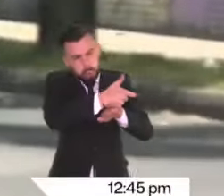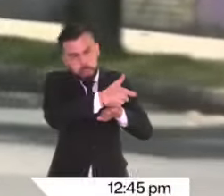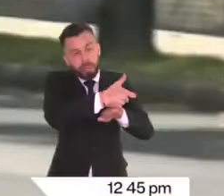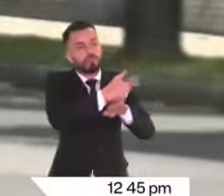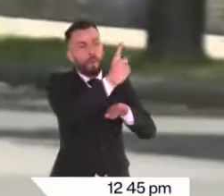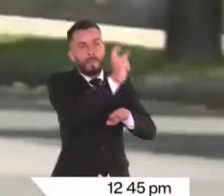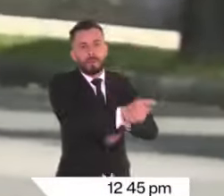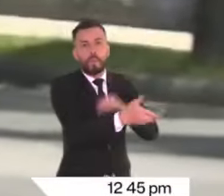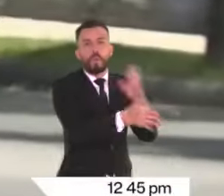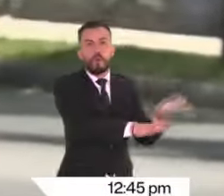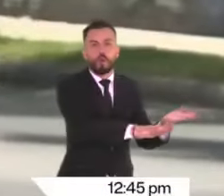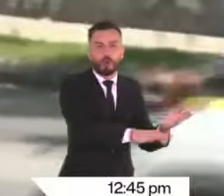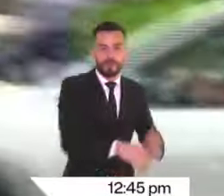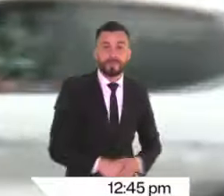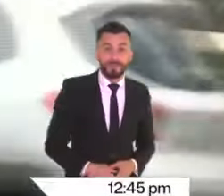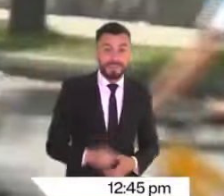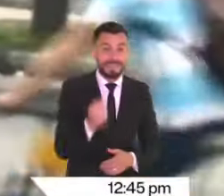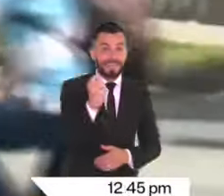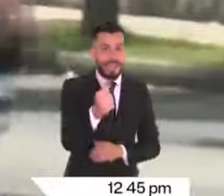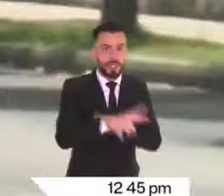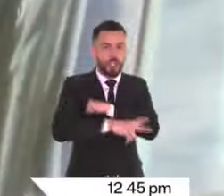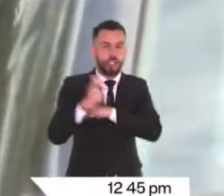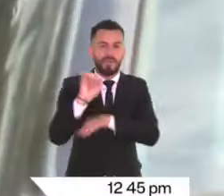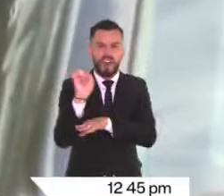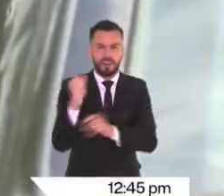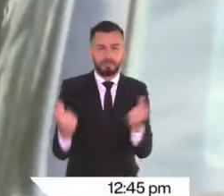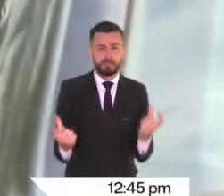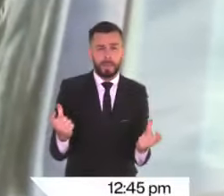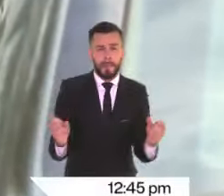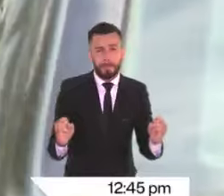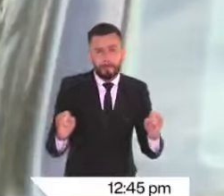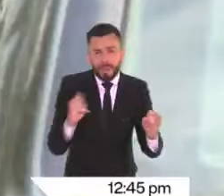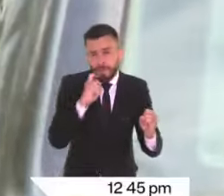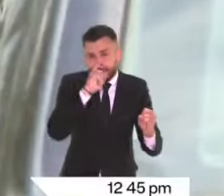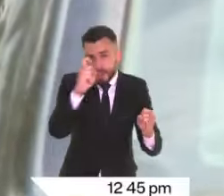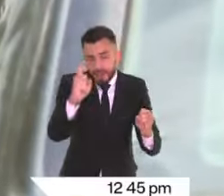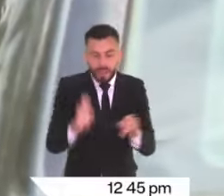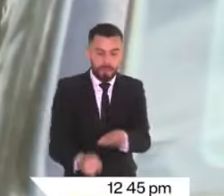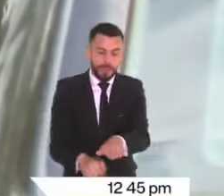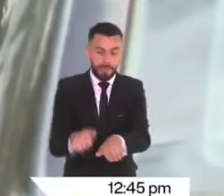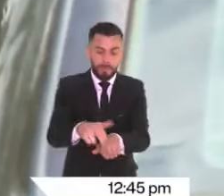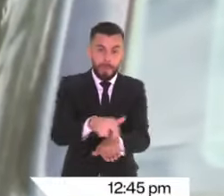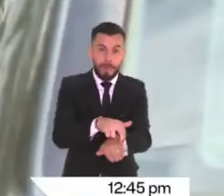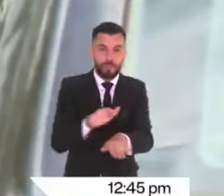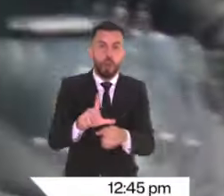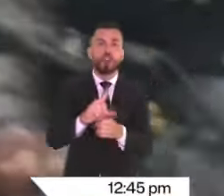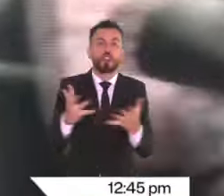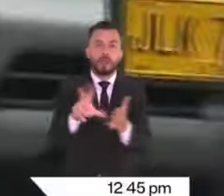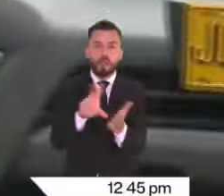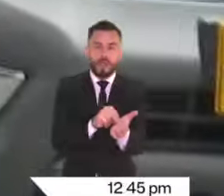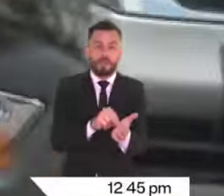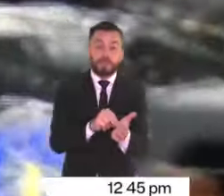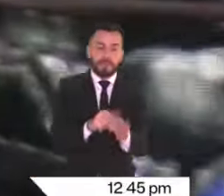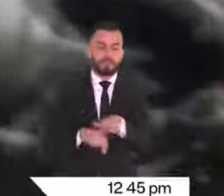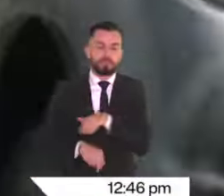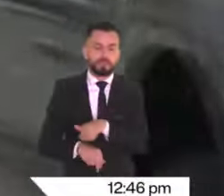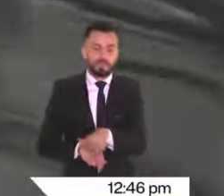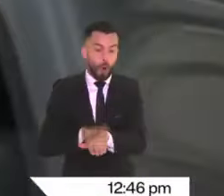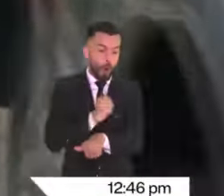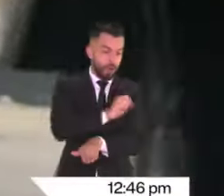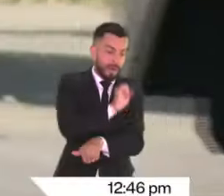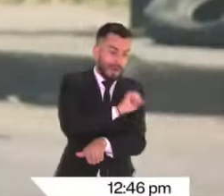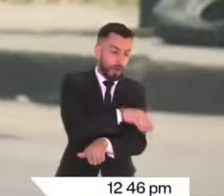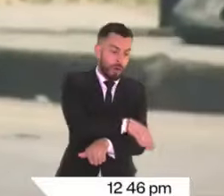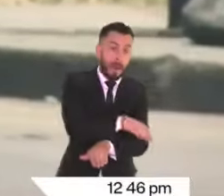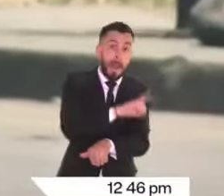Balacera en medio del intento de robo de una camioneta de alta gama en la localidad de Puente Aranda. Delincuentes en un carro de color blanco pretendían robar la